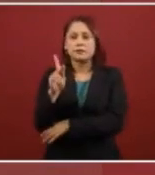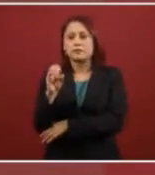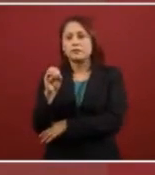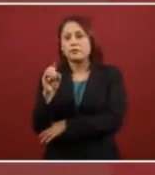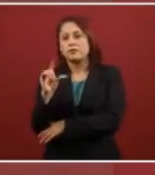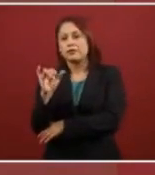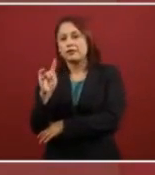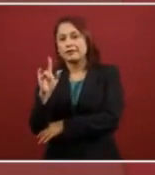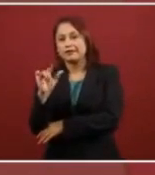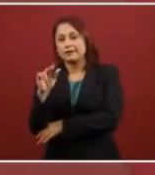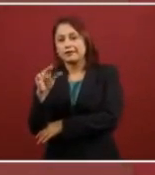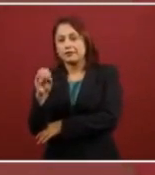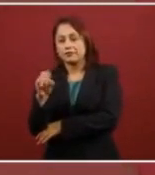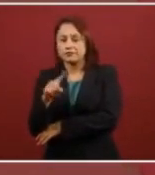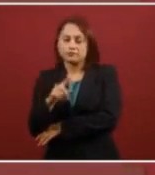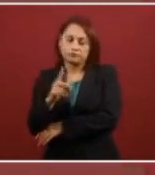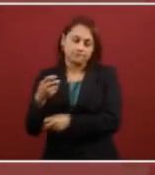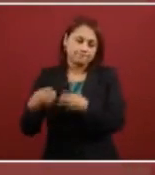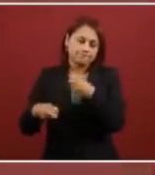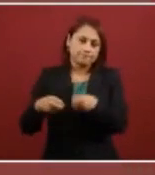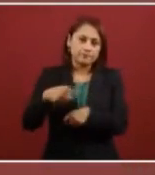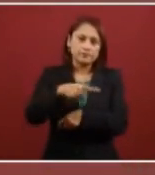en el gobierno de Calderón,